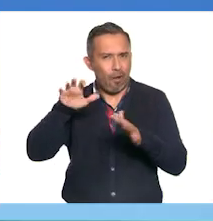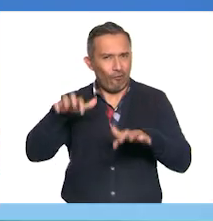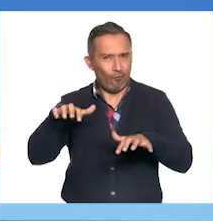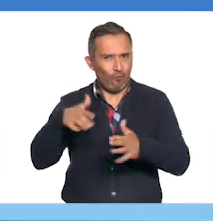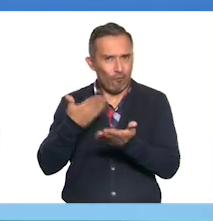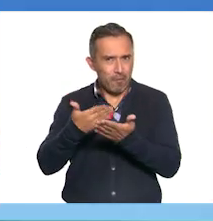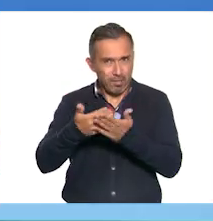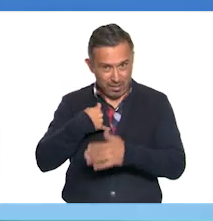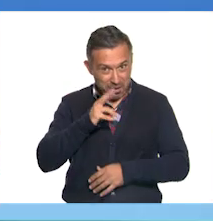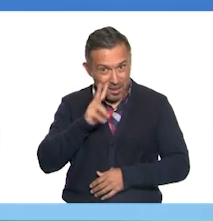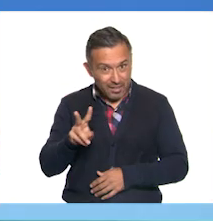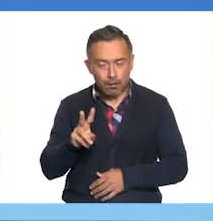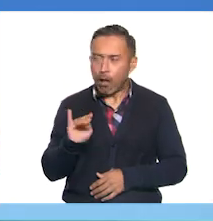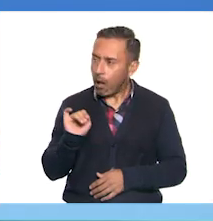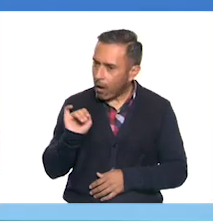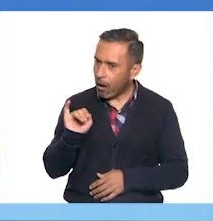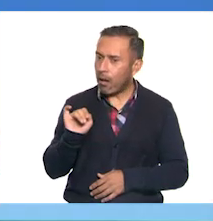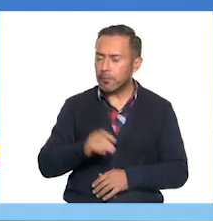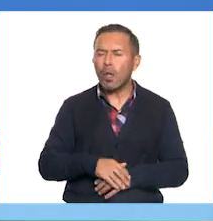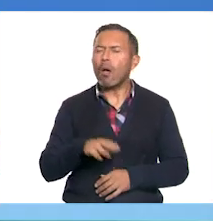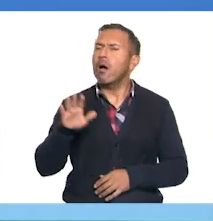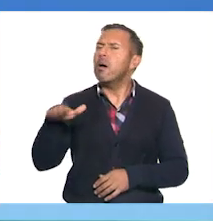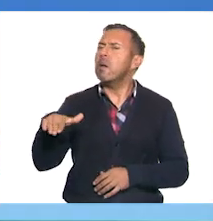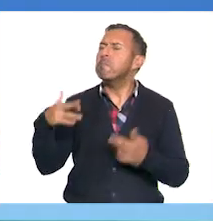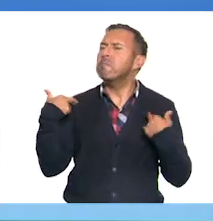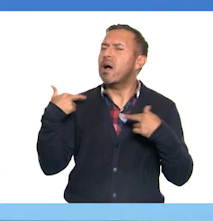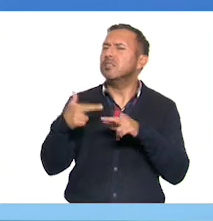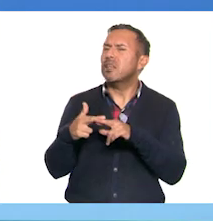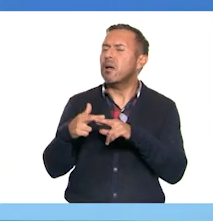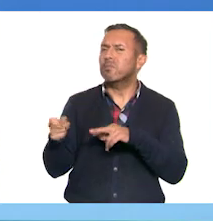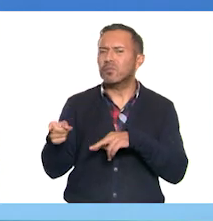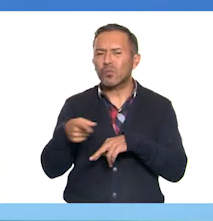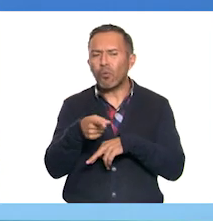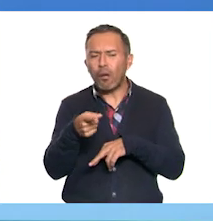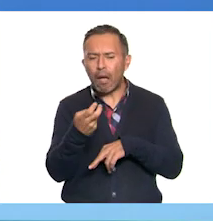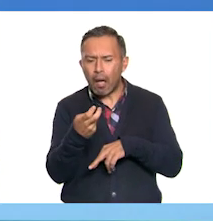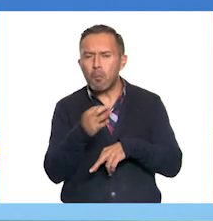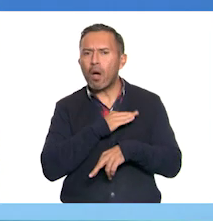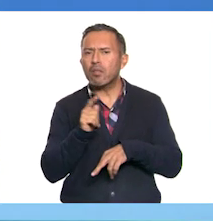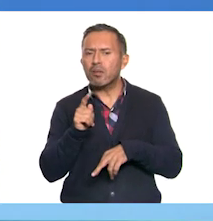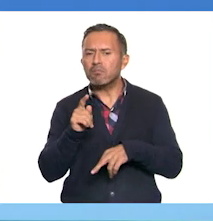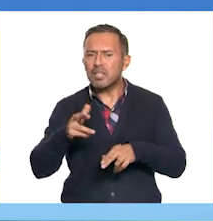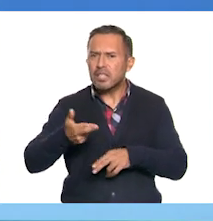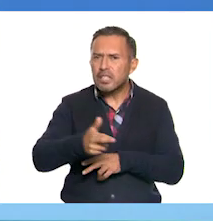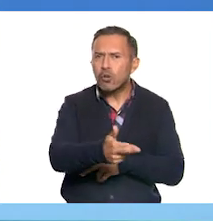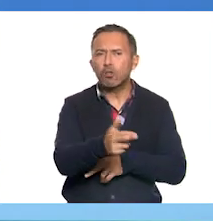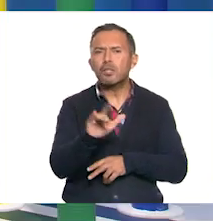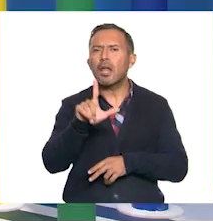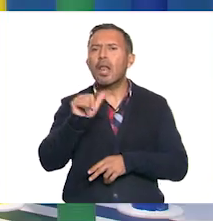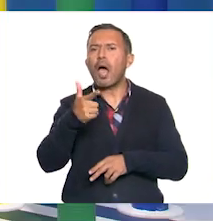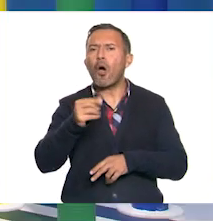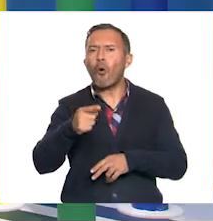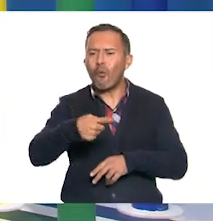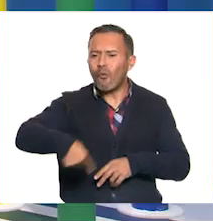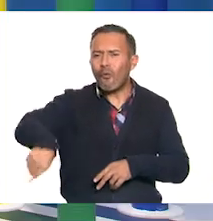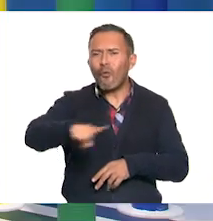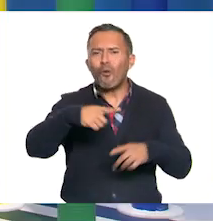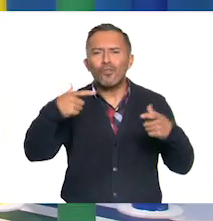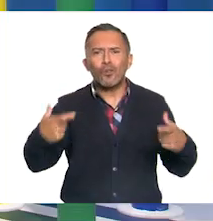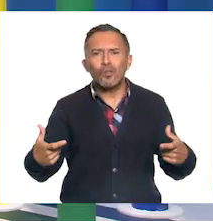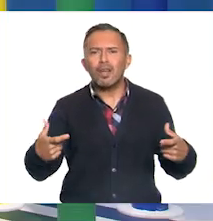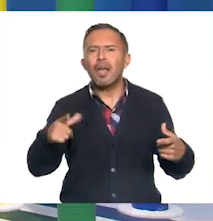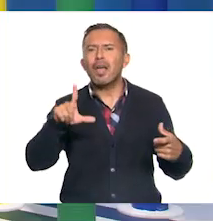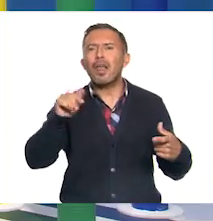chicas? Maestra, ¿y cómo influye eso en los ríos, en los lagos y en las lagunas? Muy buena pregunta,